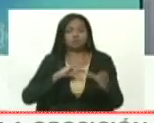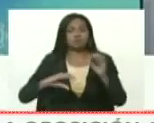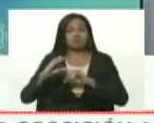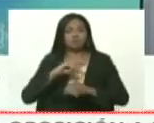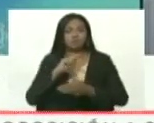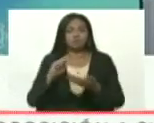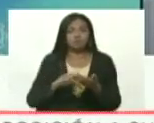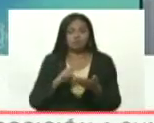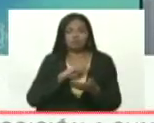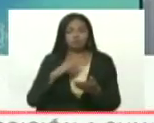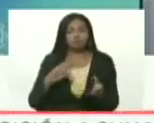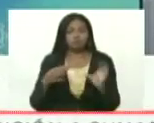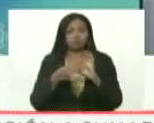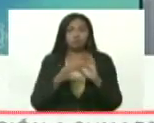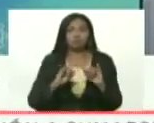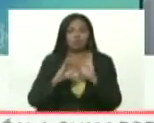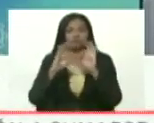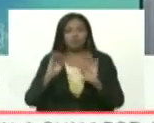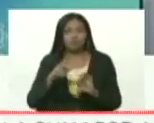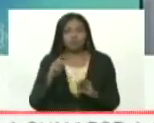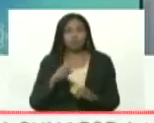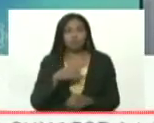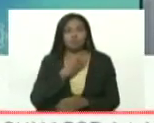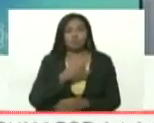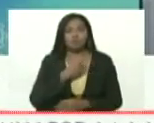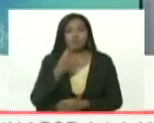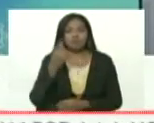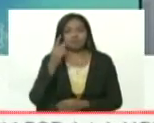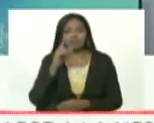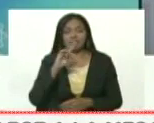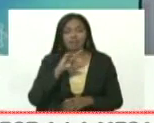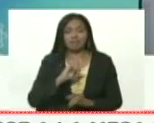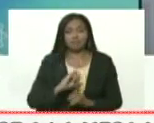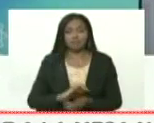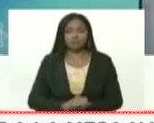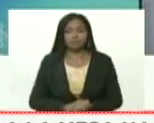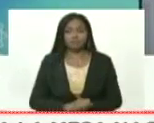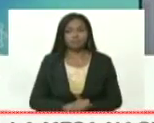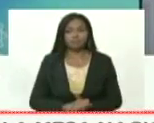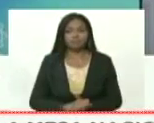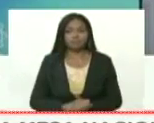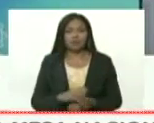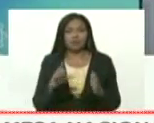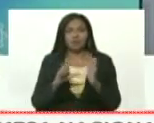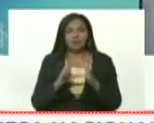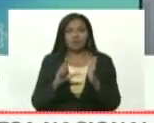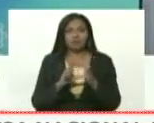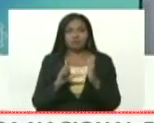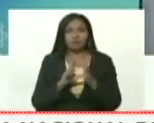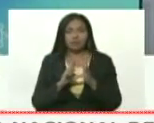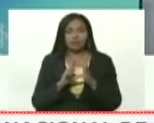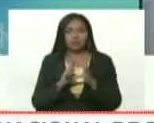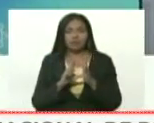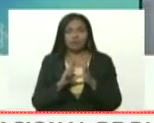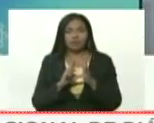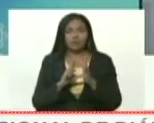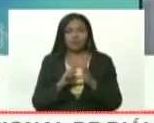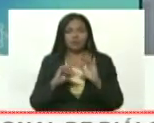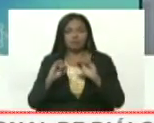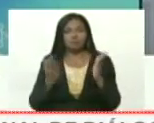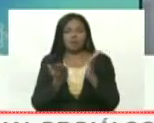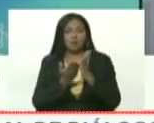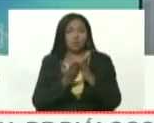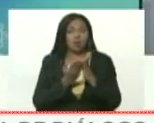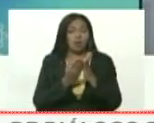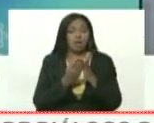¿no?, estemos en conexión con las universidades, los liceos y las escuelas,